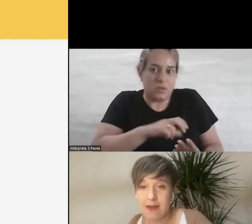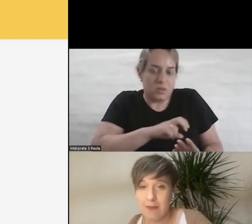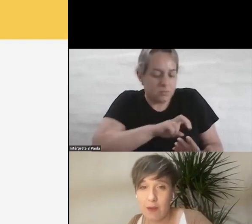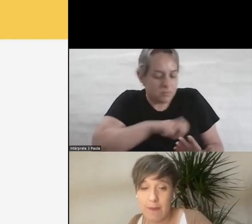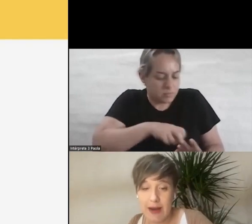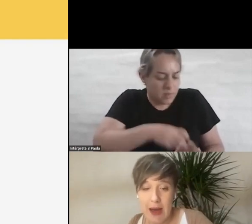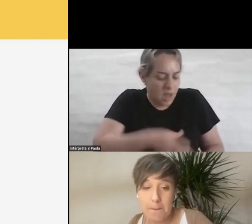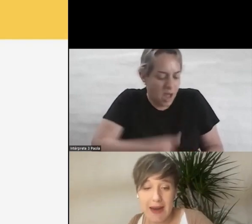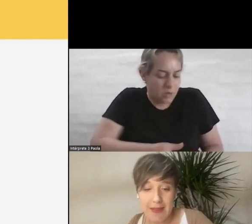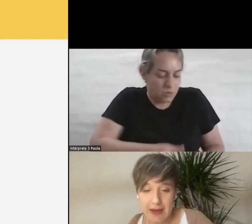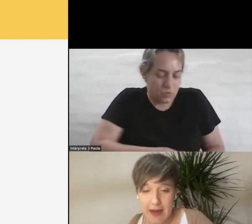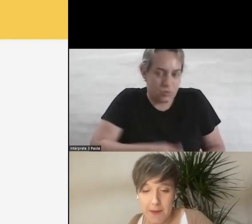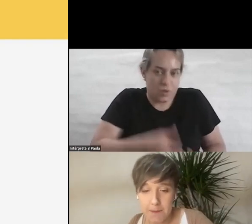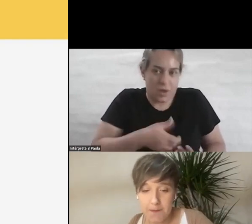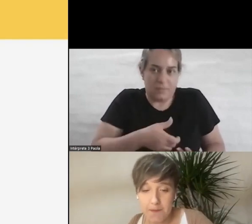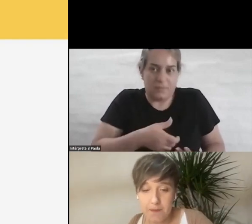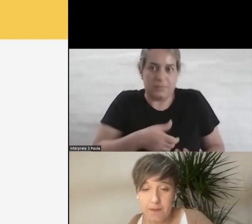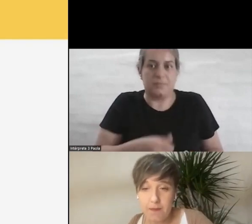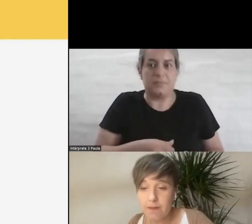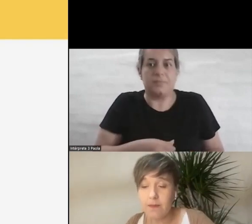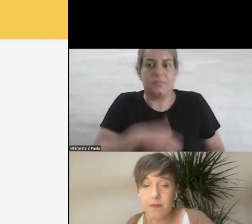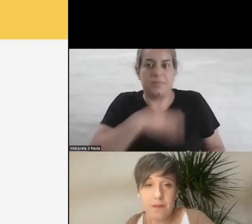pues también está muy bien para drenar.